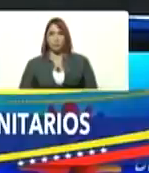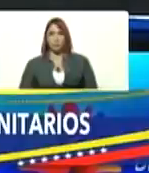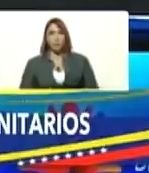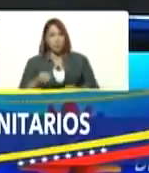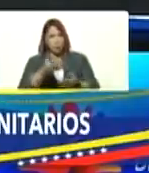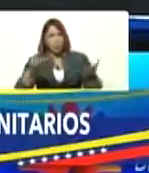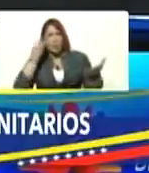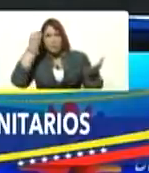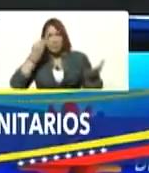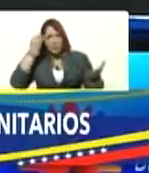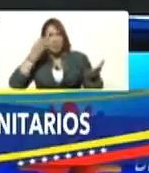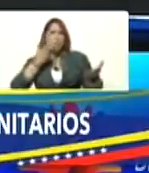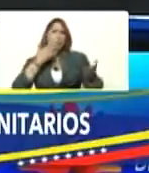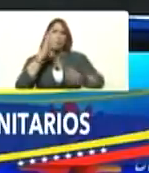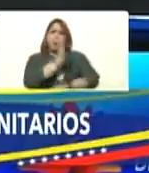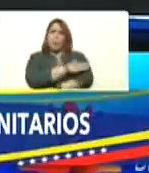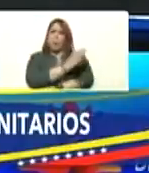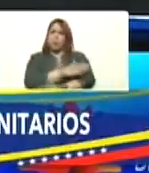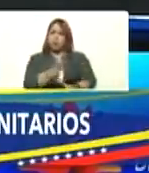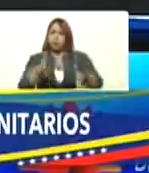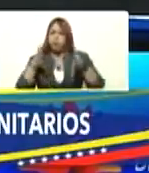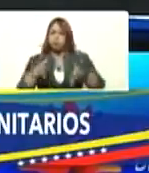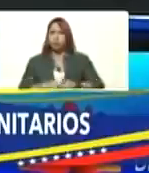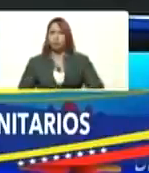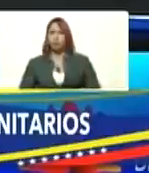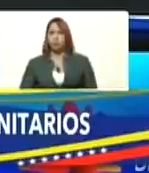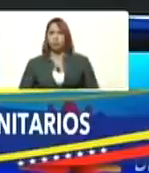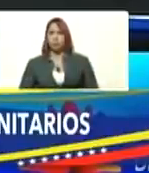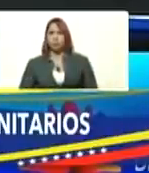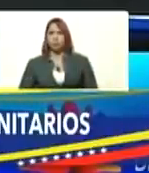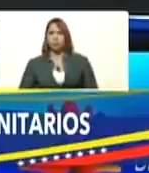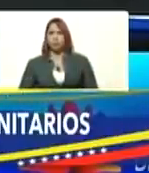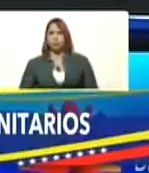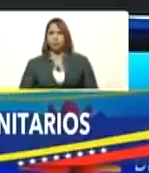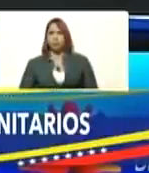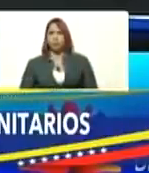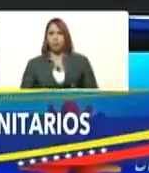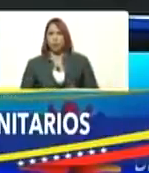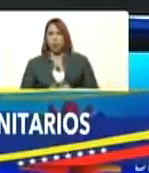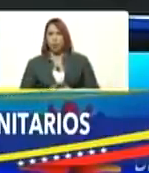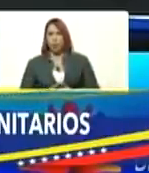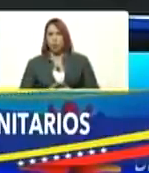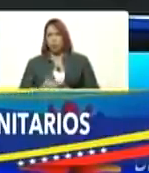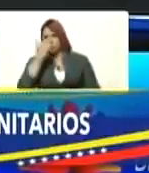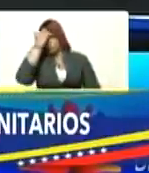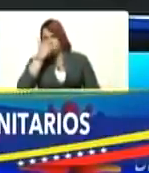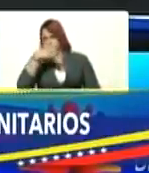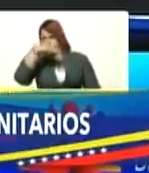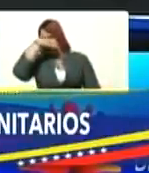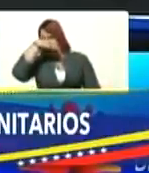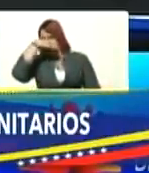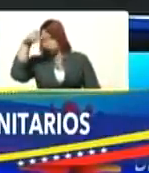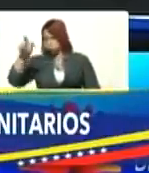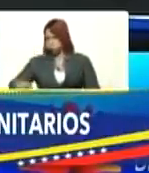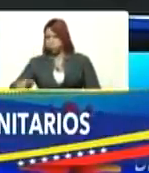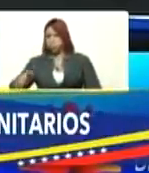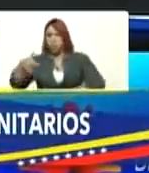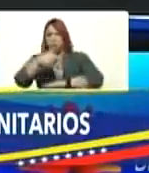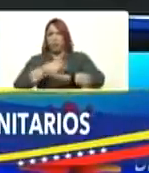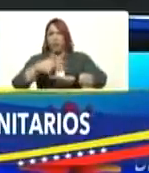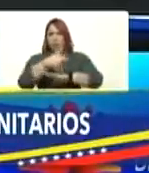¿Ustedes creen que si la derecha hubiera ganado con el bandido este, la